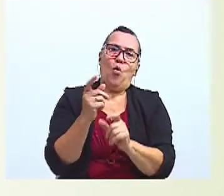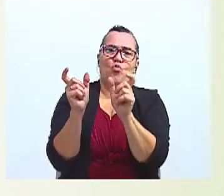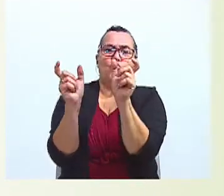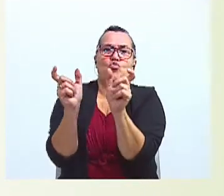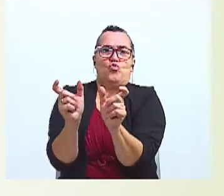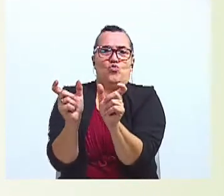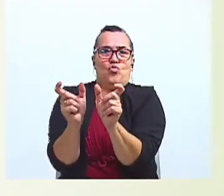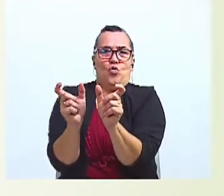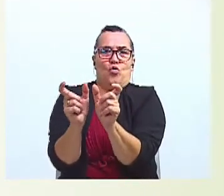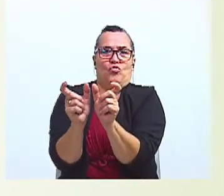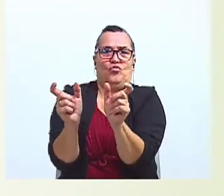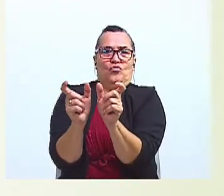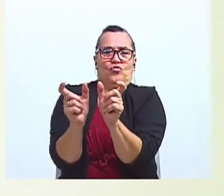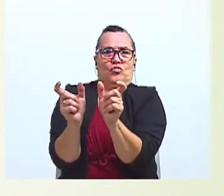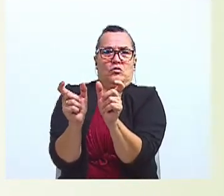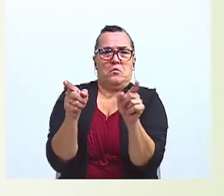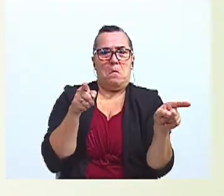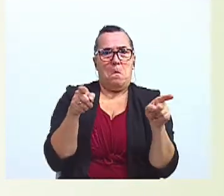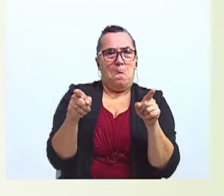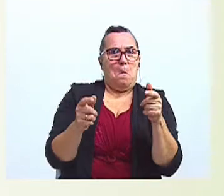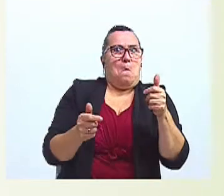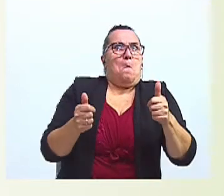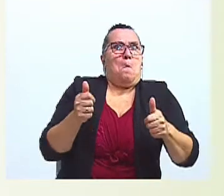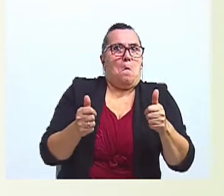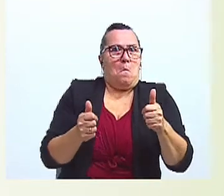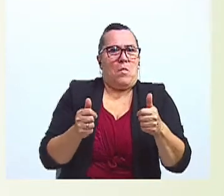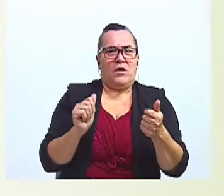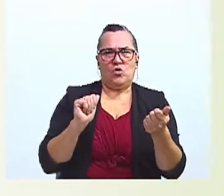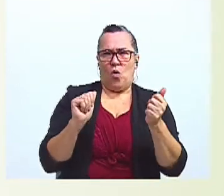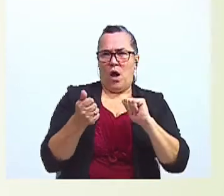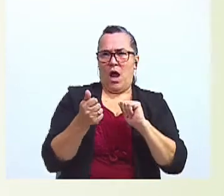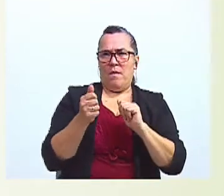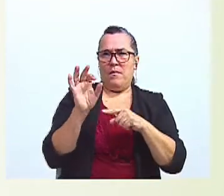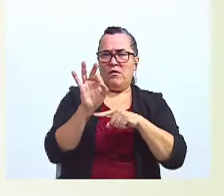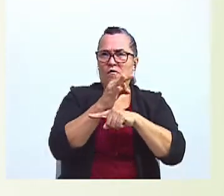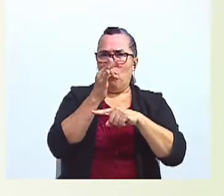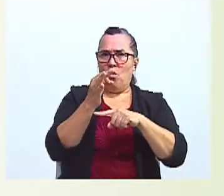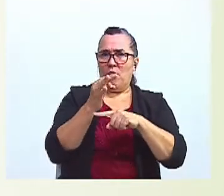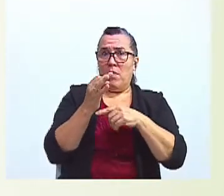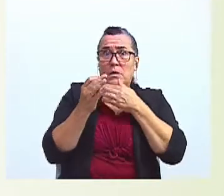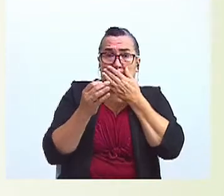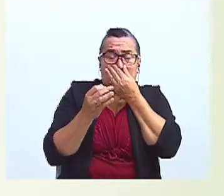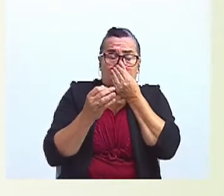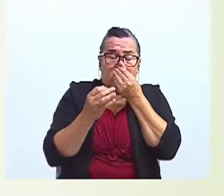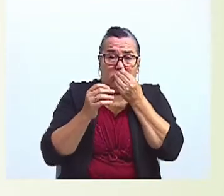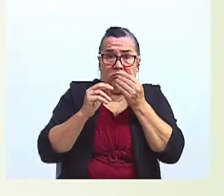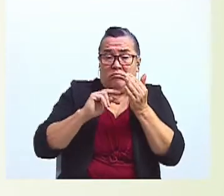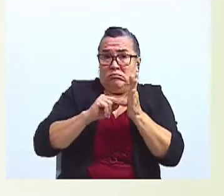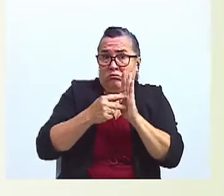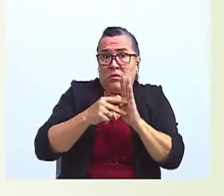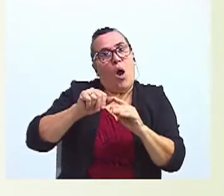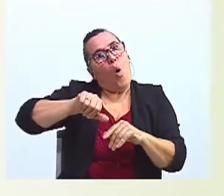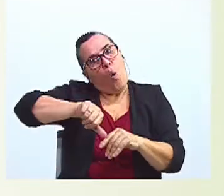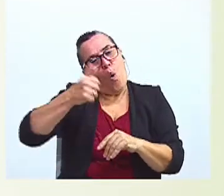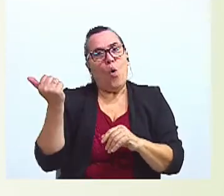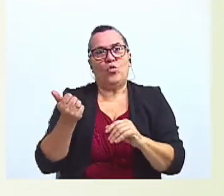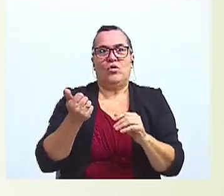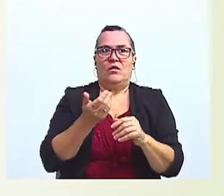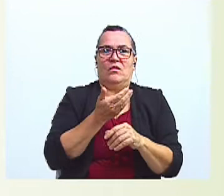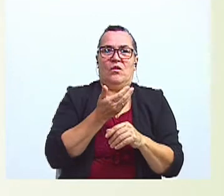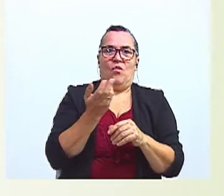de manera separada. Y si yo cambio estas formas, pues ya significa otra cosa.